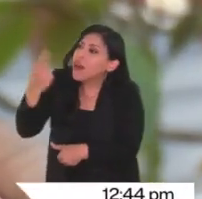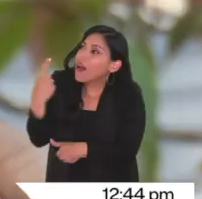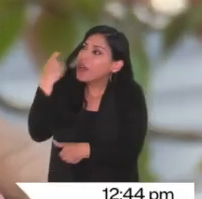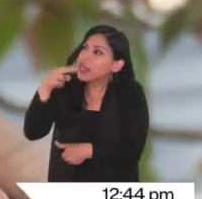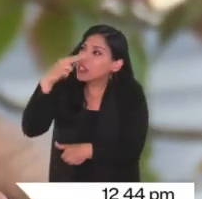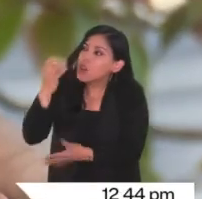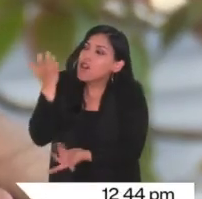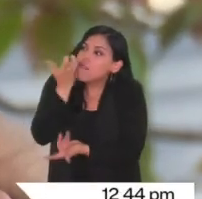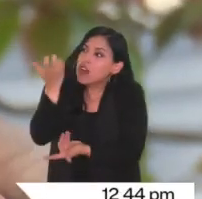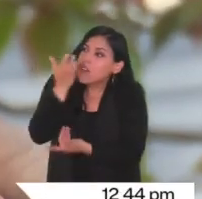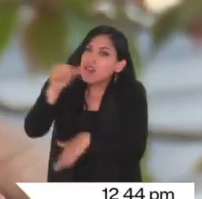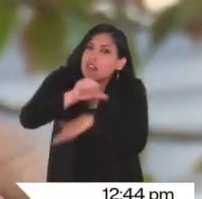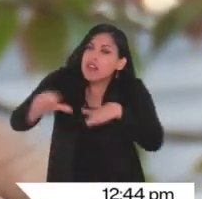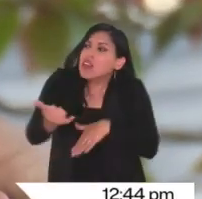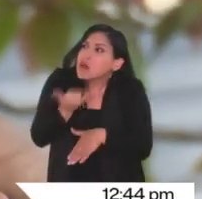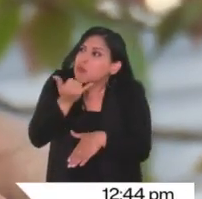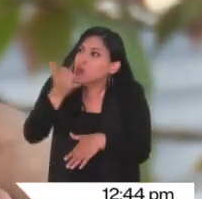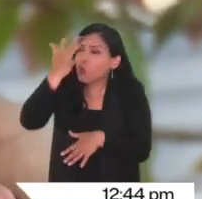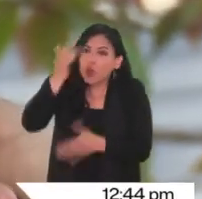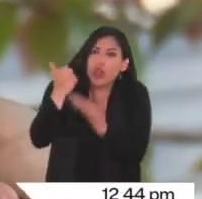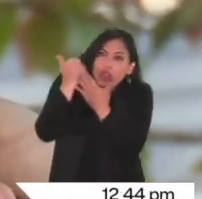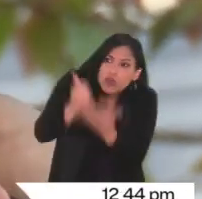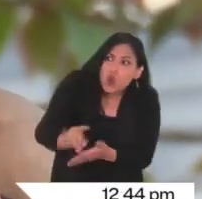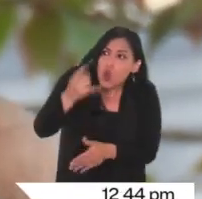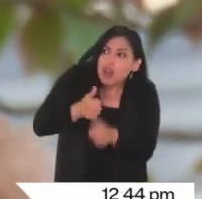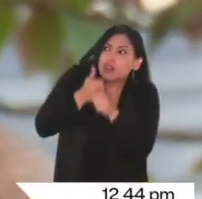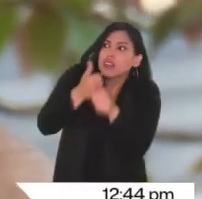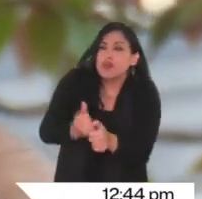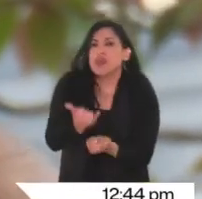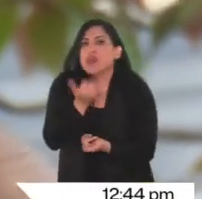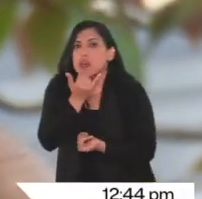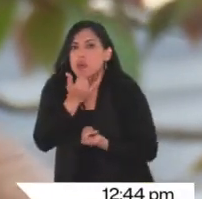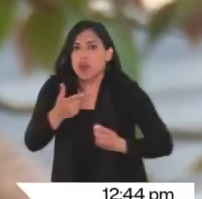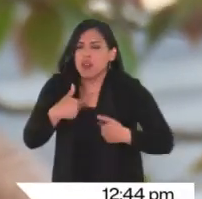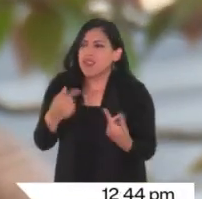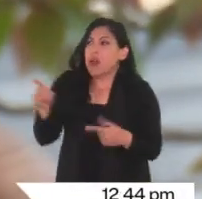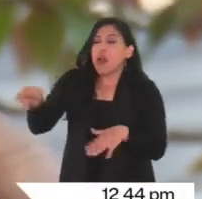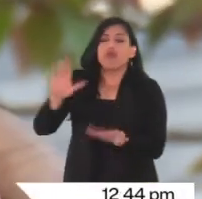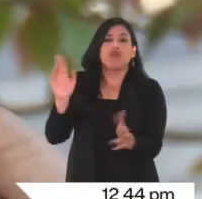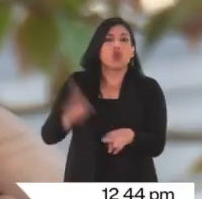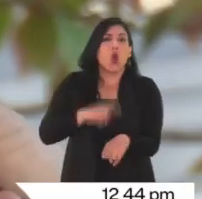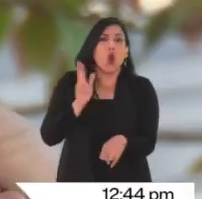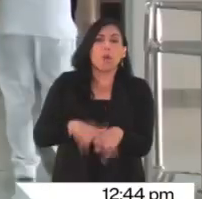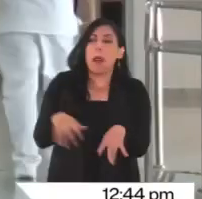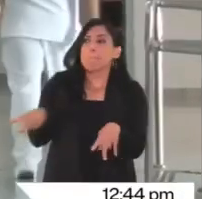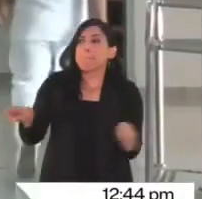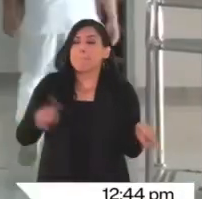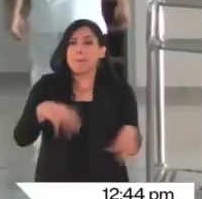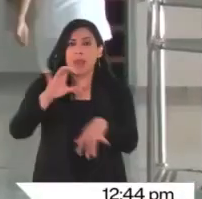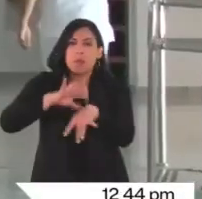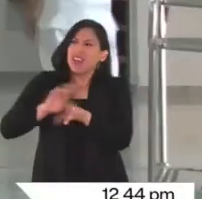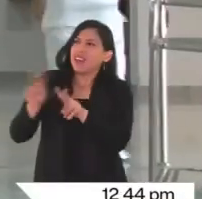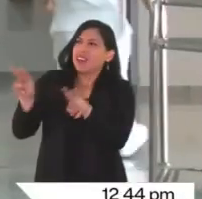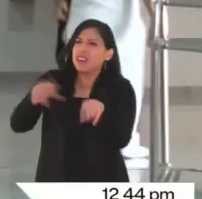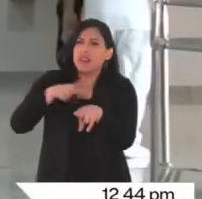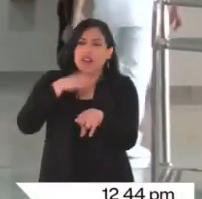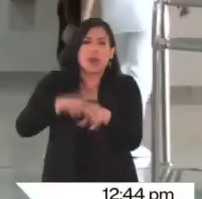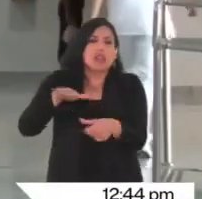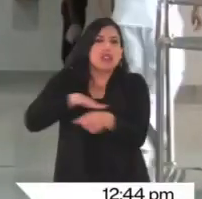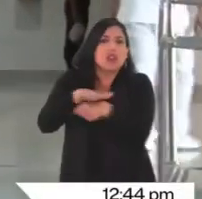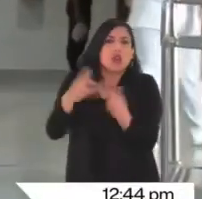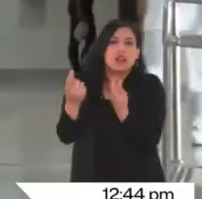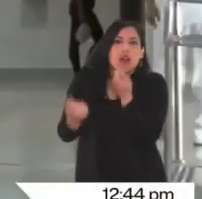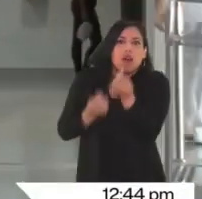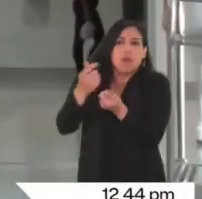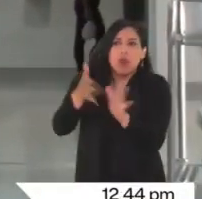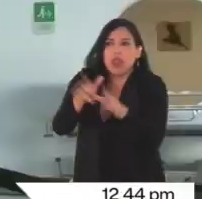así, ¿por qué no lo habían hecho antes? ¿Por qué no le habían hecho un seguimiento? Y yo los veía todos muy normal. Dice que la crisis económica y